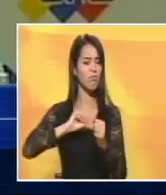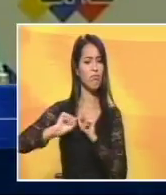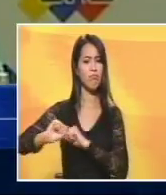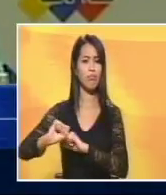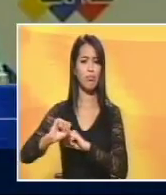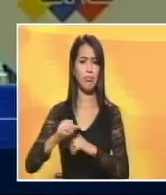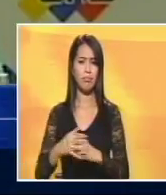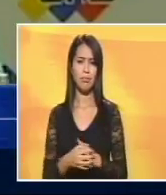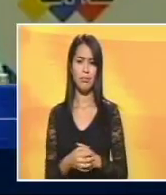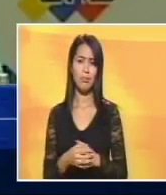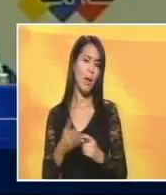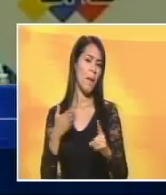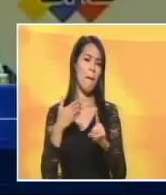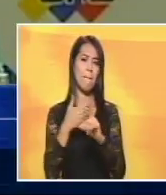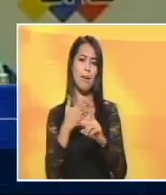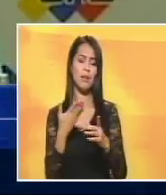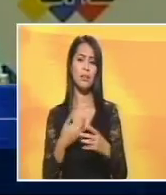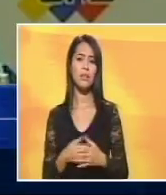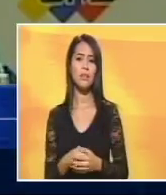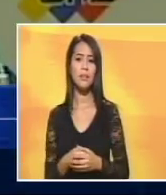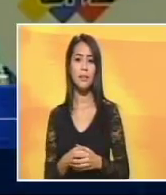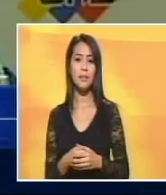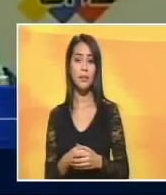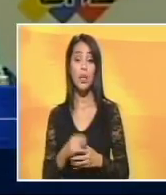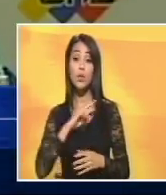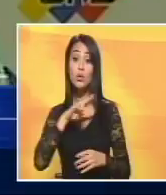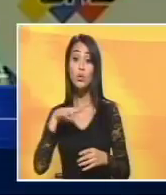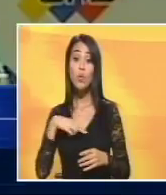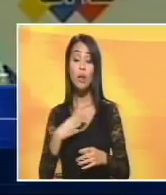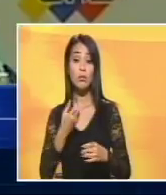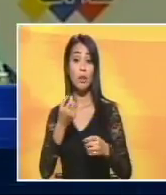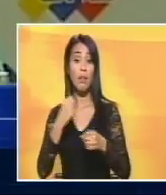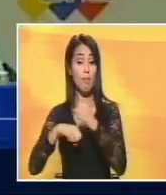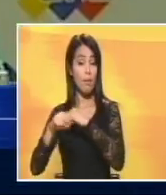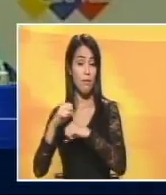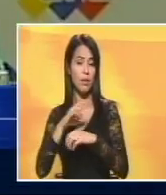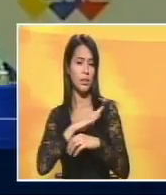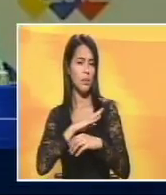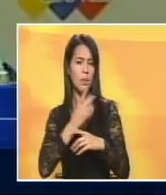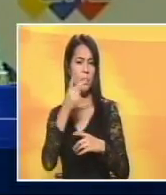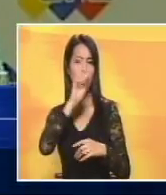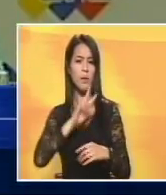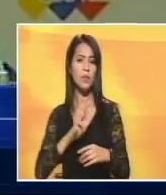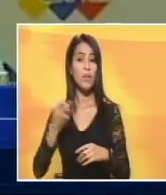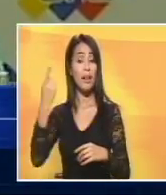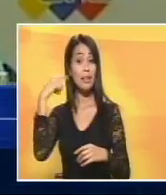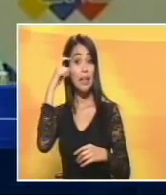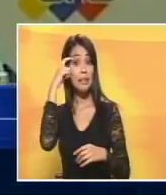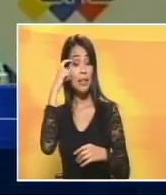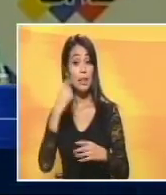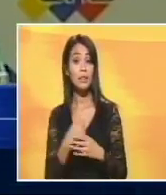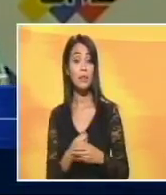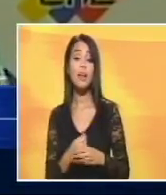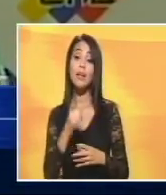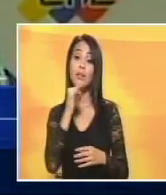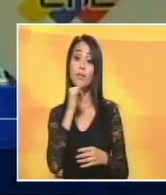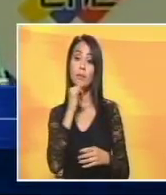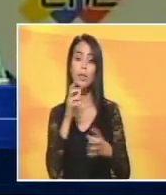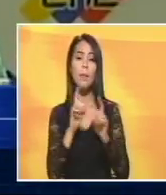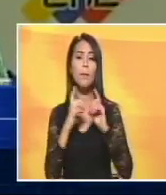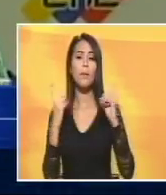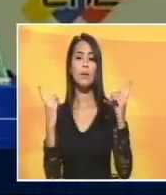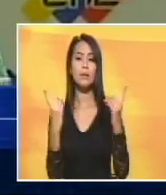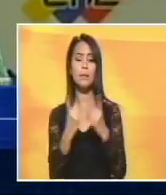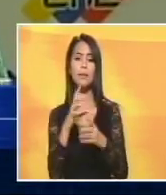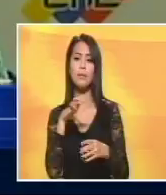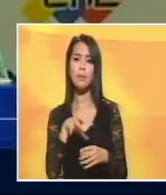a la agresión perpetrada contra nuestra soberanía el día de ayer en la declaración emitida por el Departamento